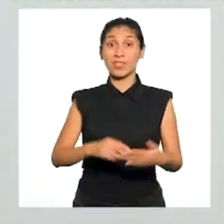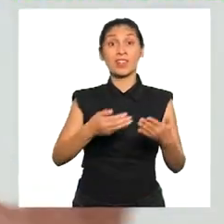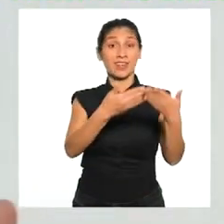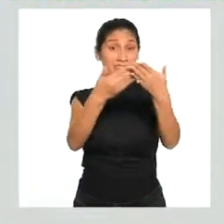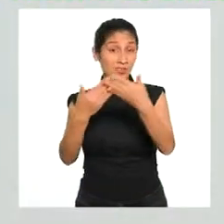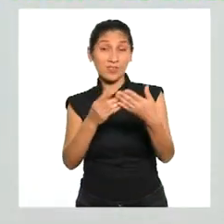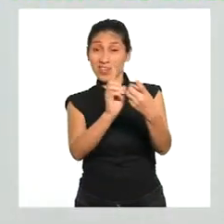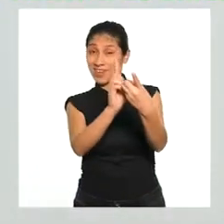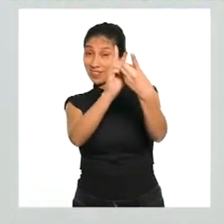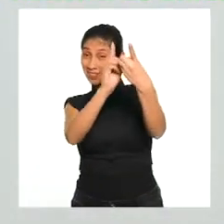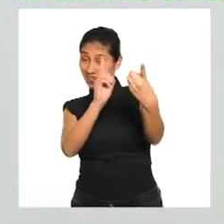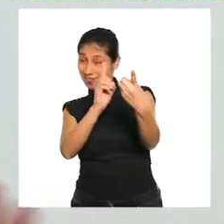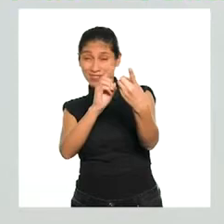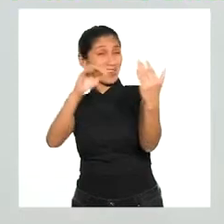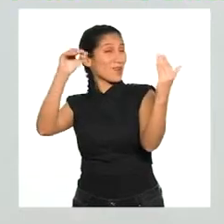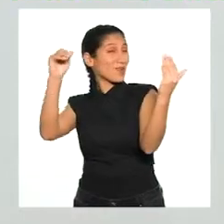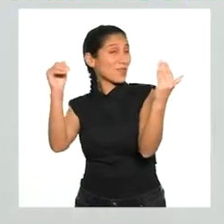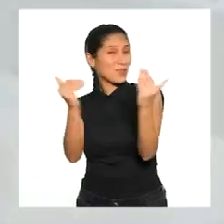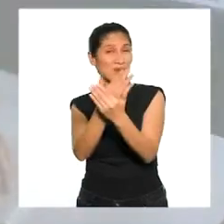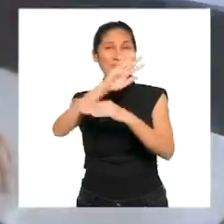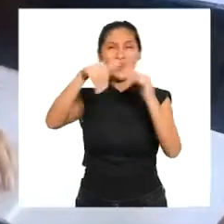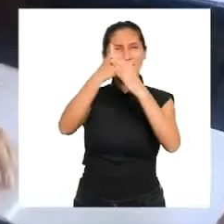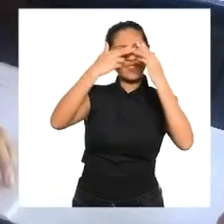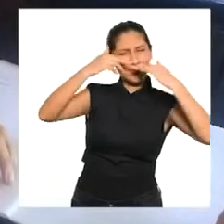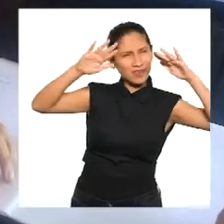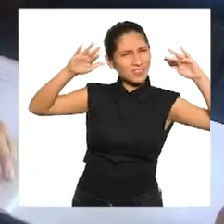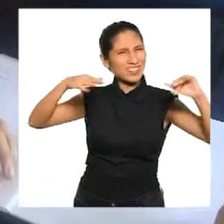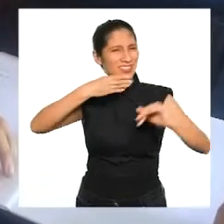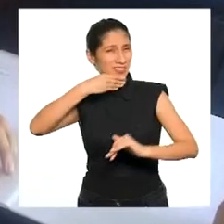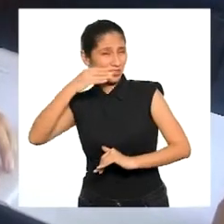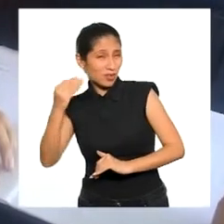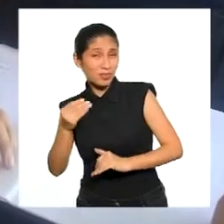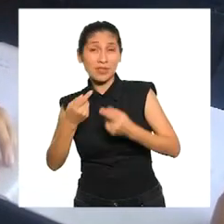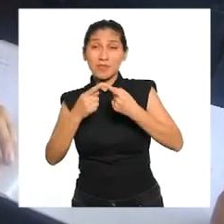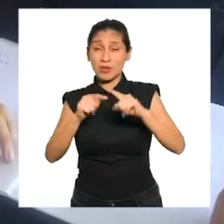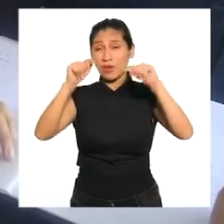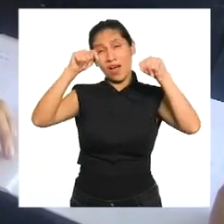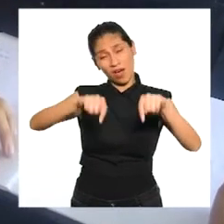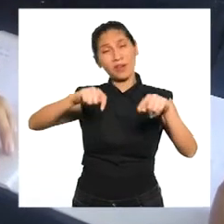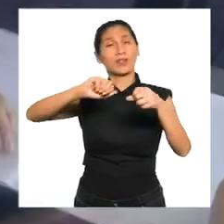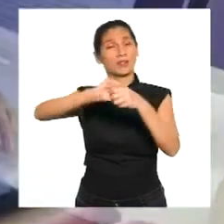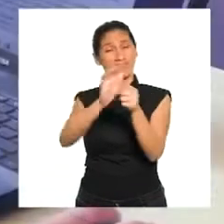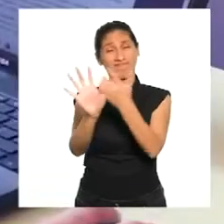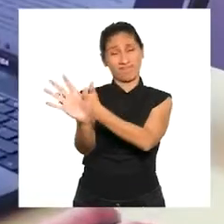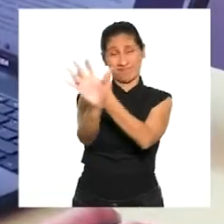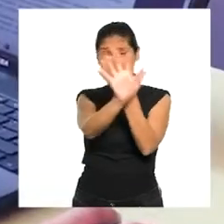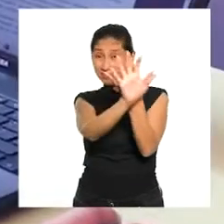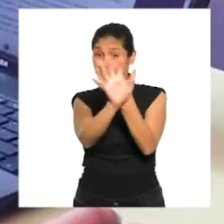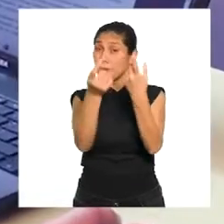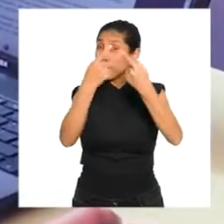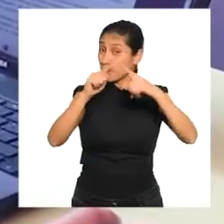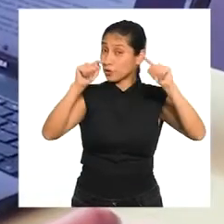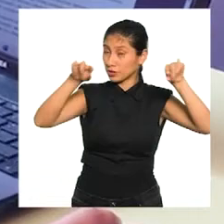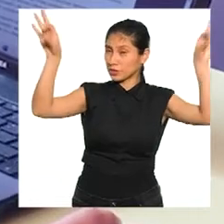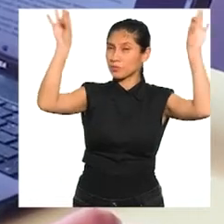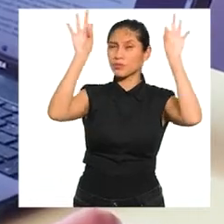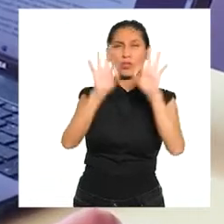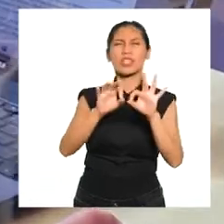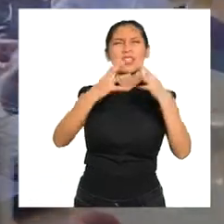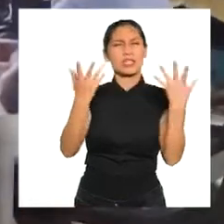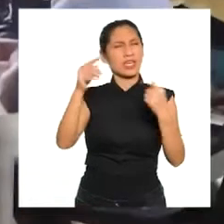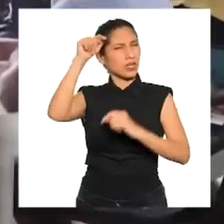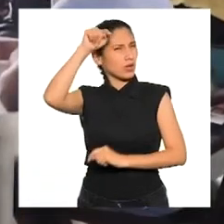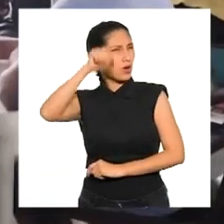Estudiar a distancia es una experiencia nueva para niños, niñas y adolescentes, sobre todo en estas circunstancias. Por eso es fundamental